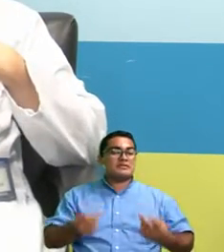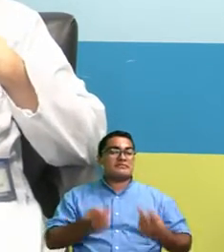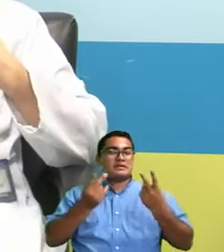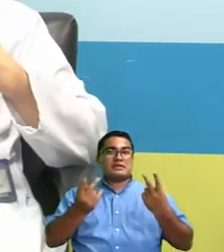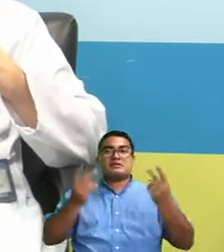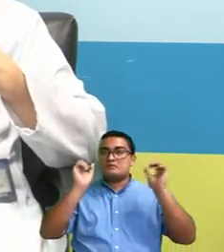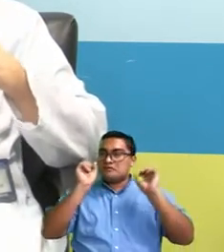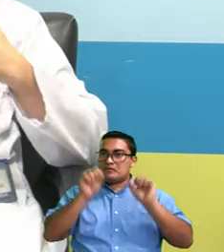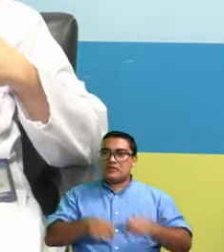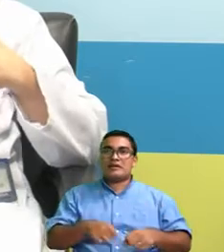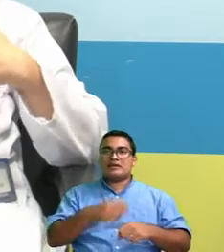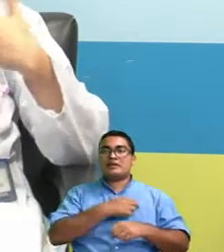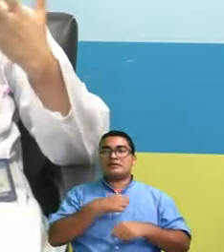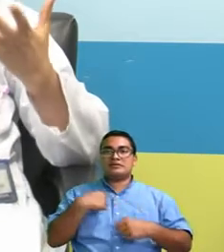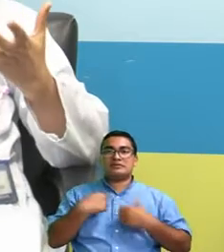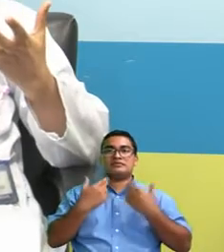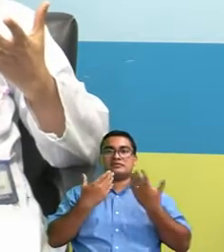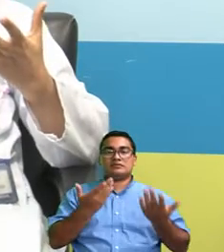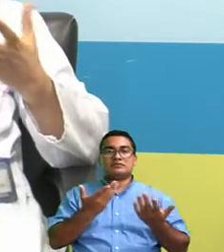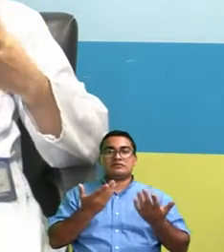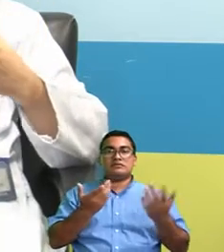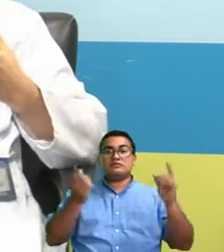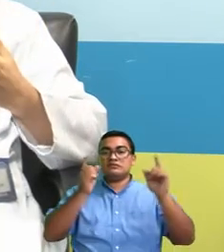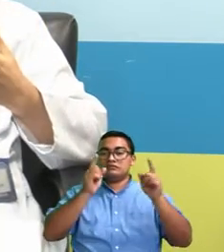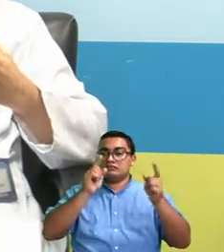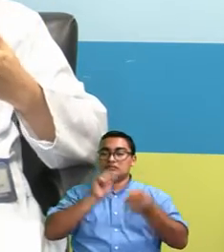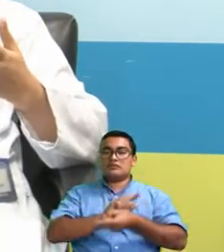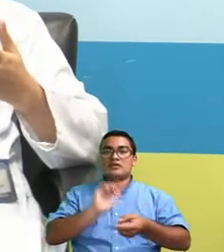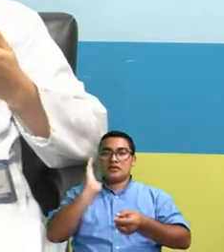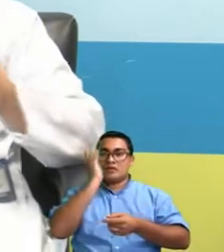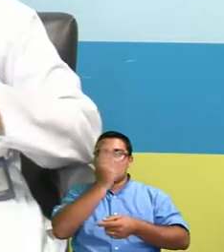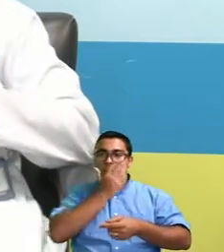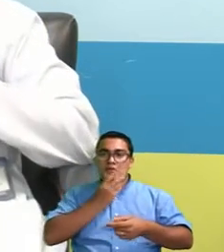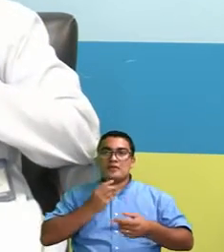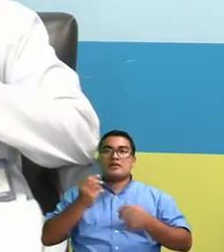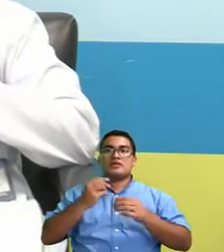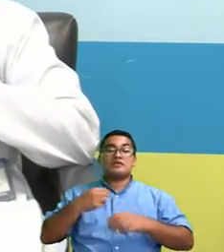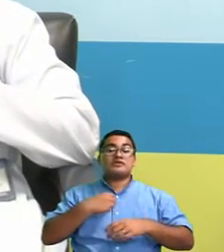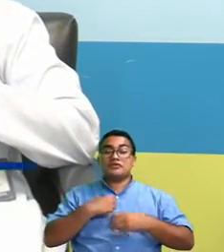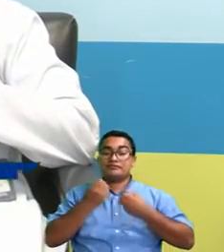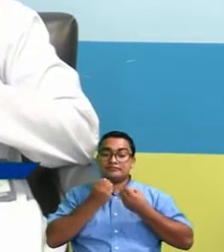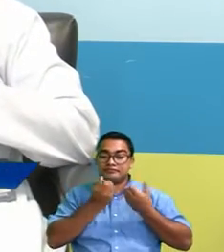que pueden ella llegar a hacer, es muy bonito, es mejor a que yo